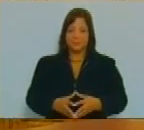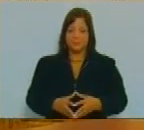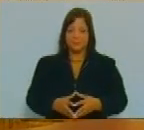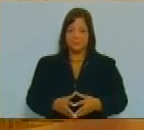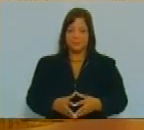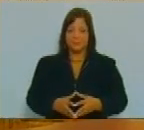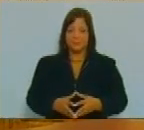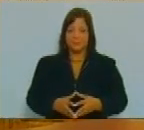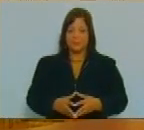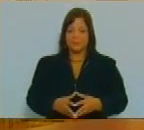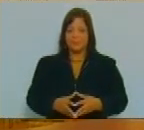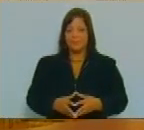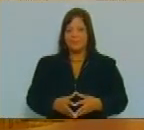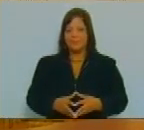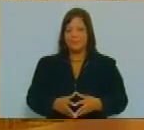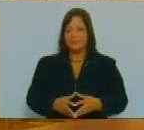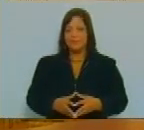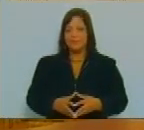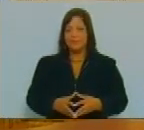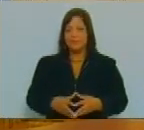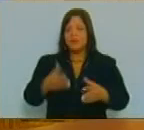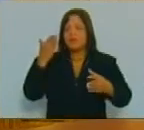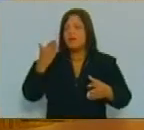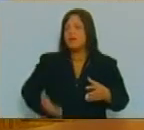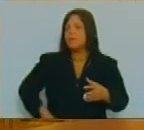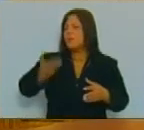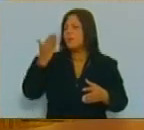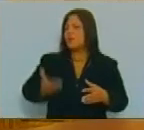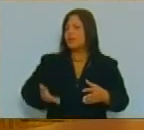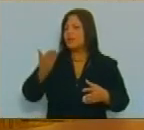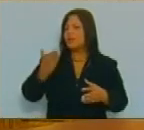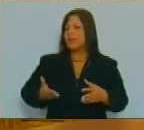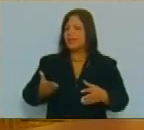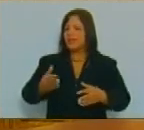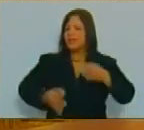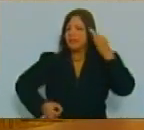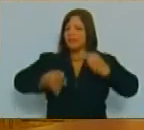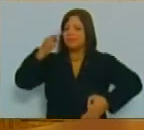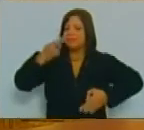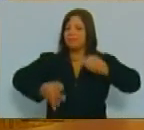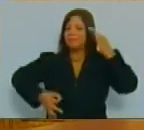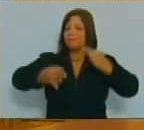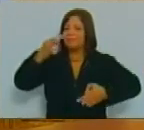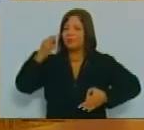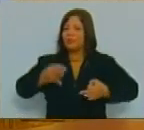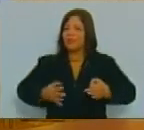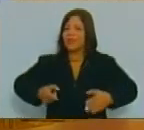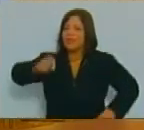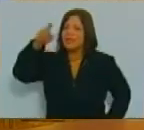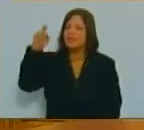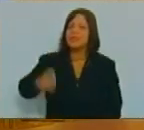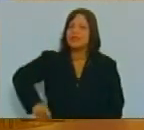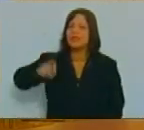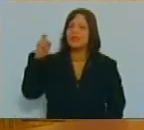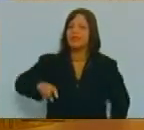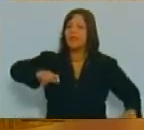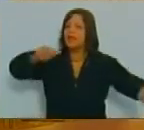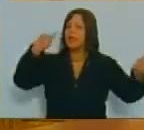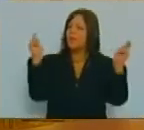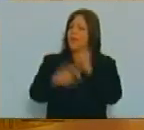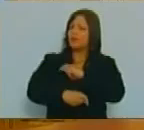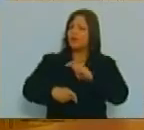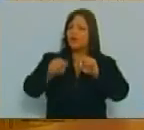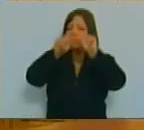en el área muy importante de la administración de justicia es necesario una transformación